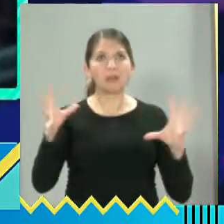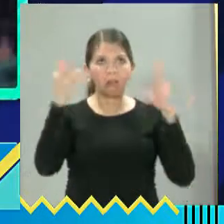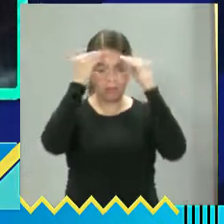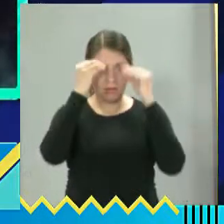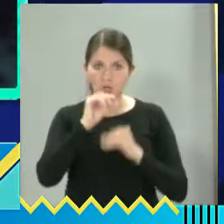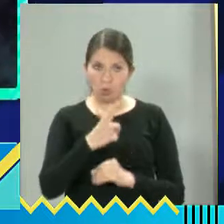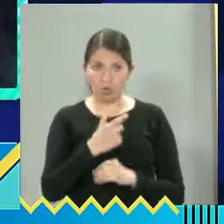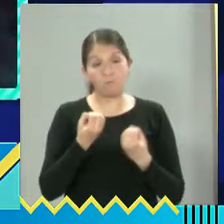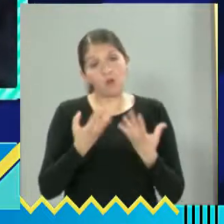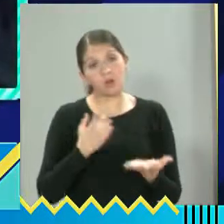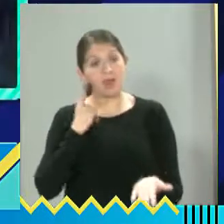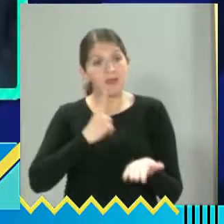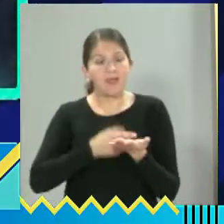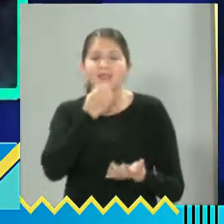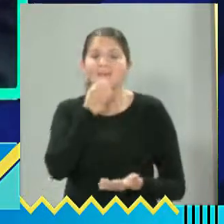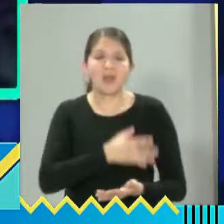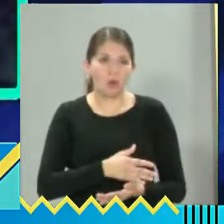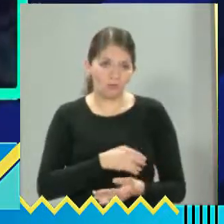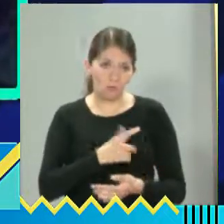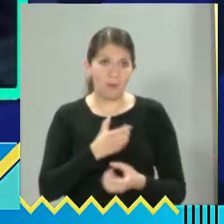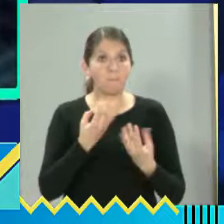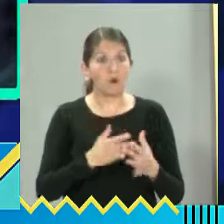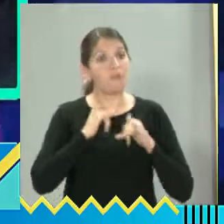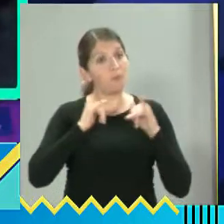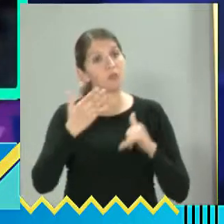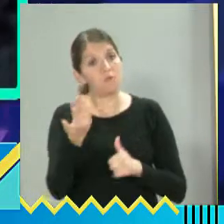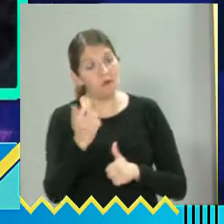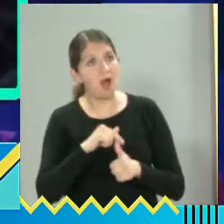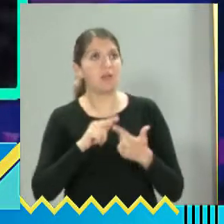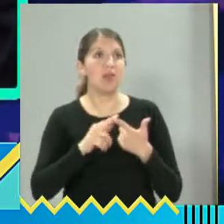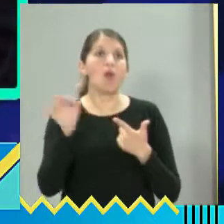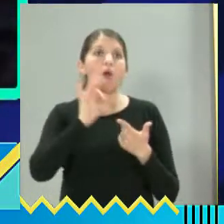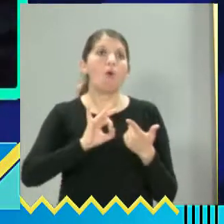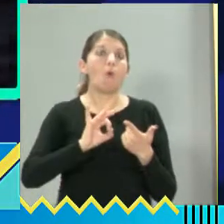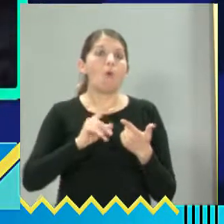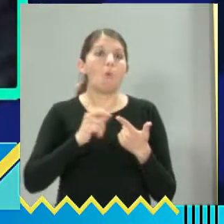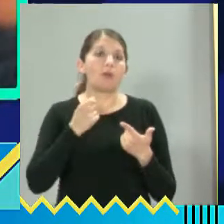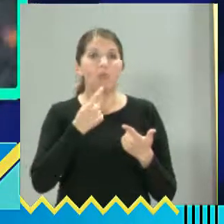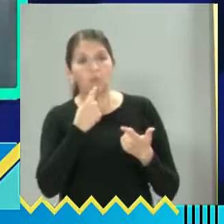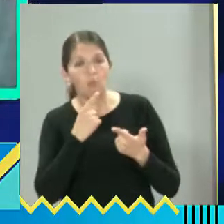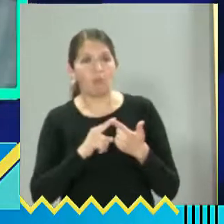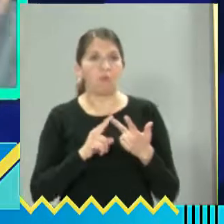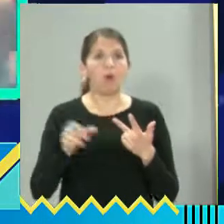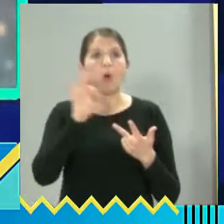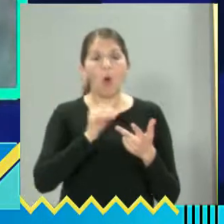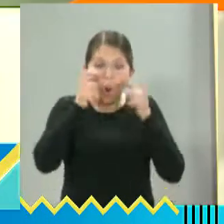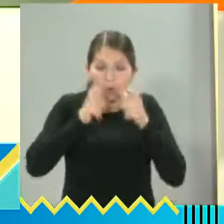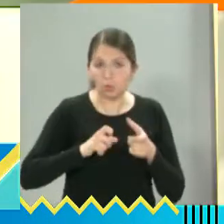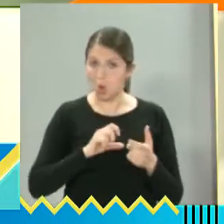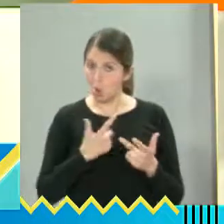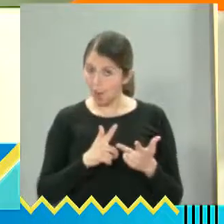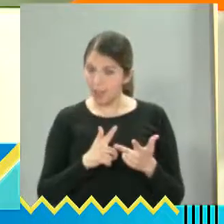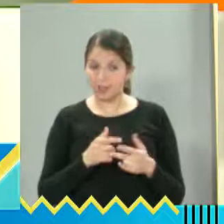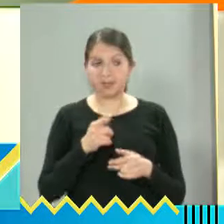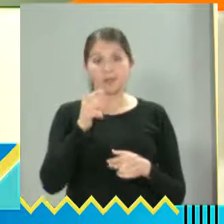la mejor decisión, porque no conocemos toda la información, porque tenemos sesgos, porque tenemos problemas de autocontrol. Entonces, a través